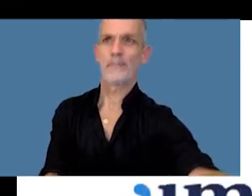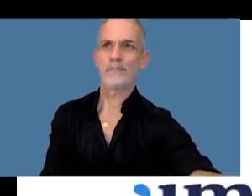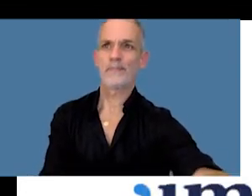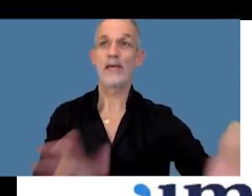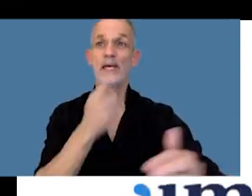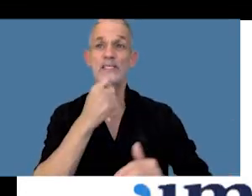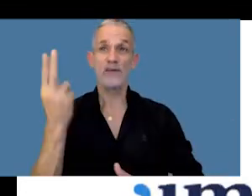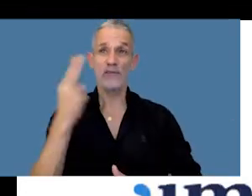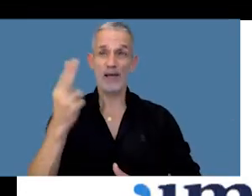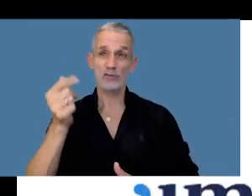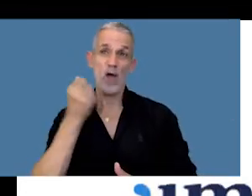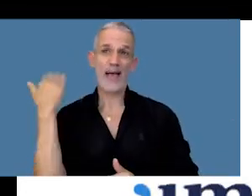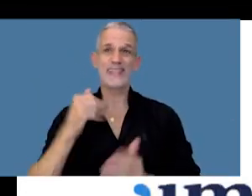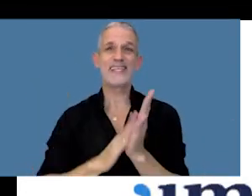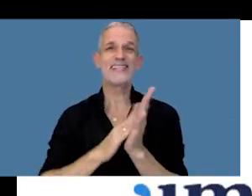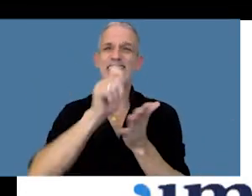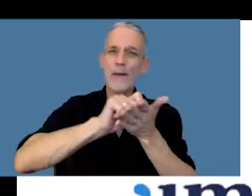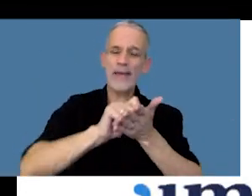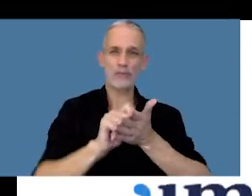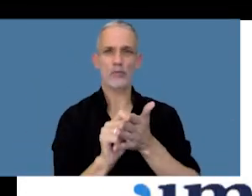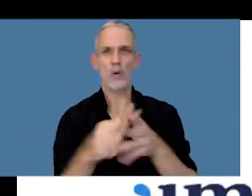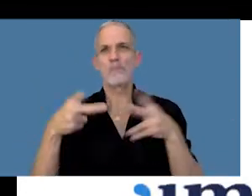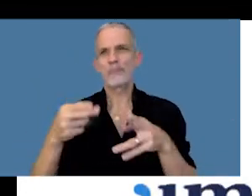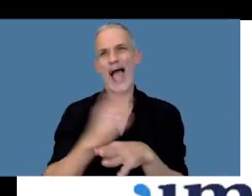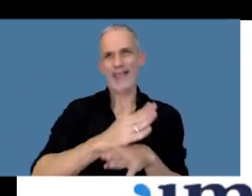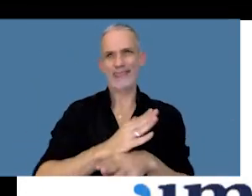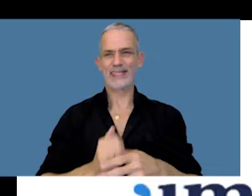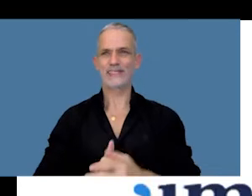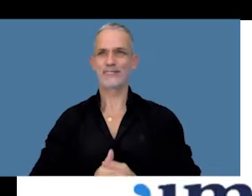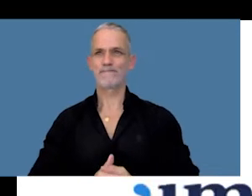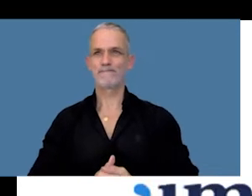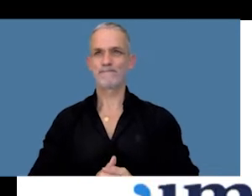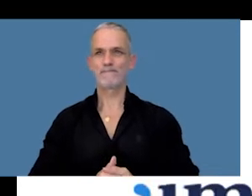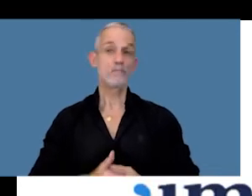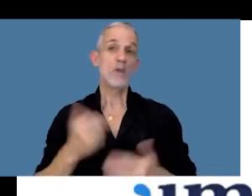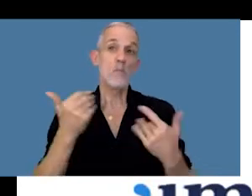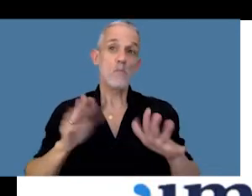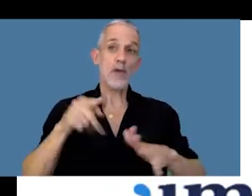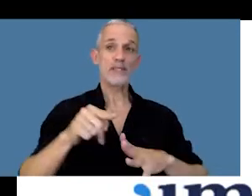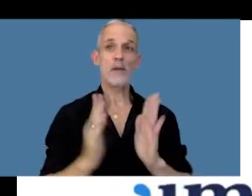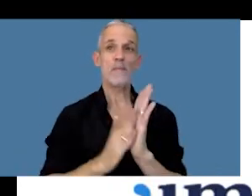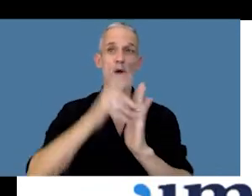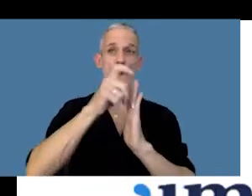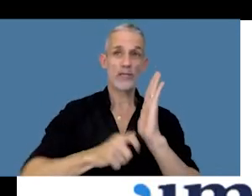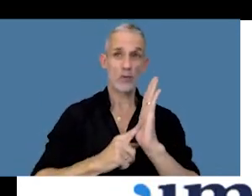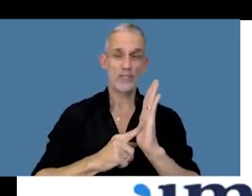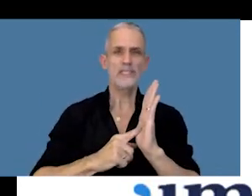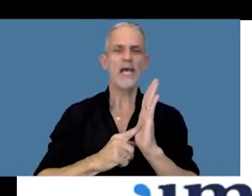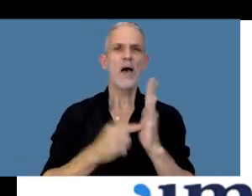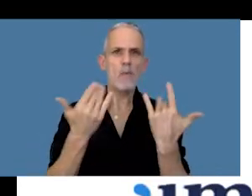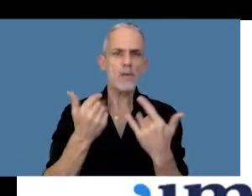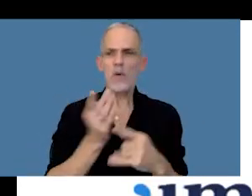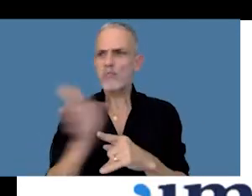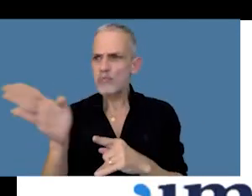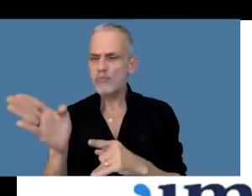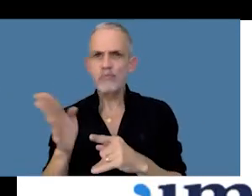Si hubiera habido antes el testamento, sabemos se corta antes. ¿Puede ser un monotributista a la vez contribuyente en